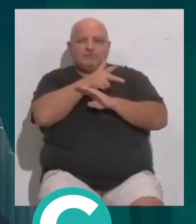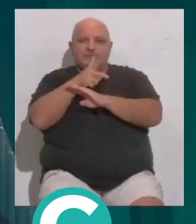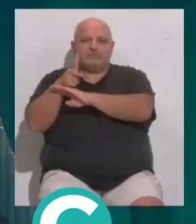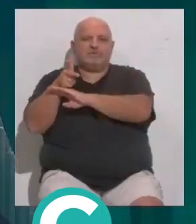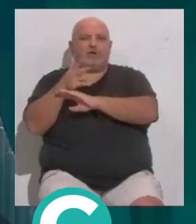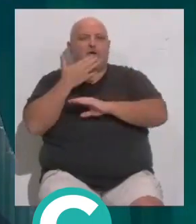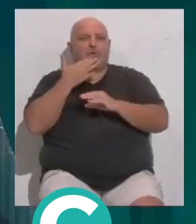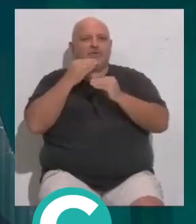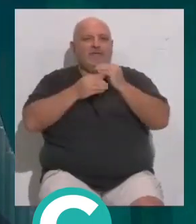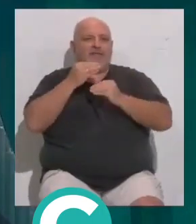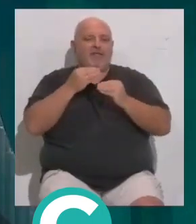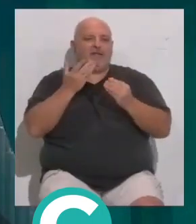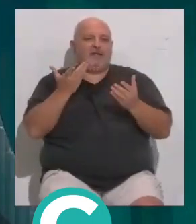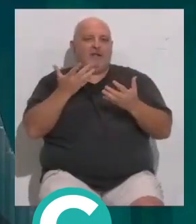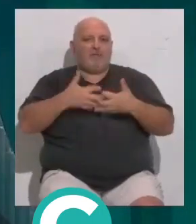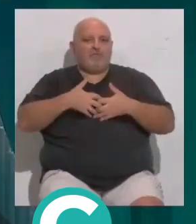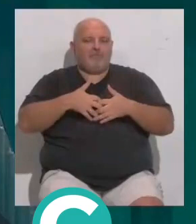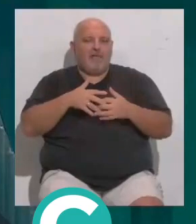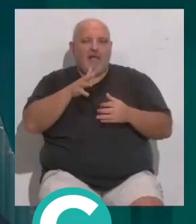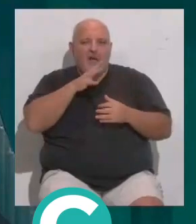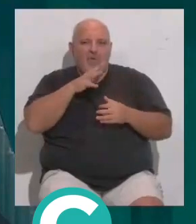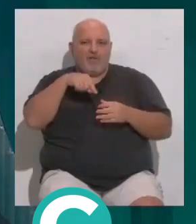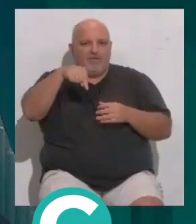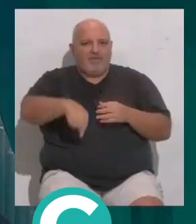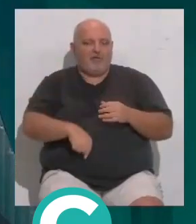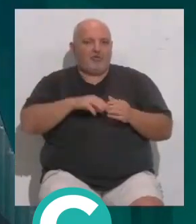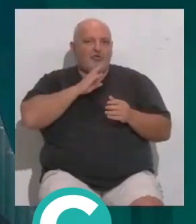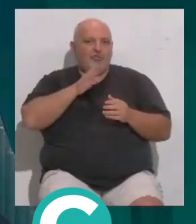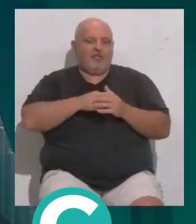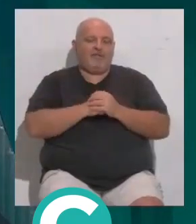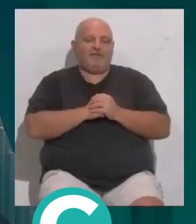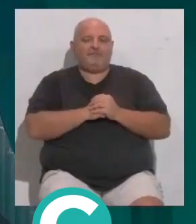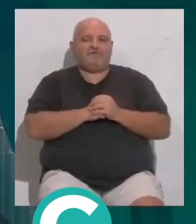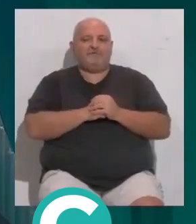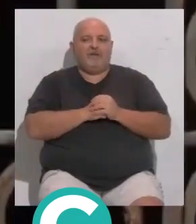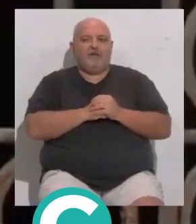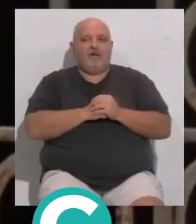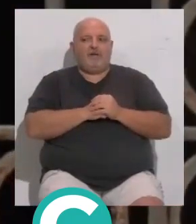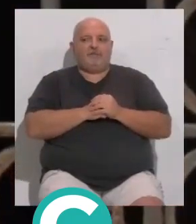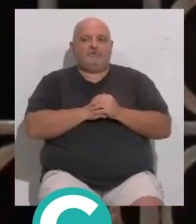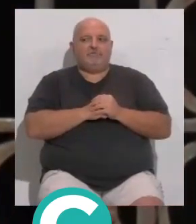para conocer cómo se encuentran los trabajos que se están desarrollando.